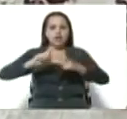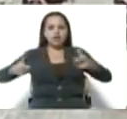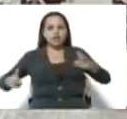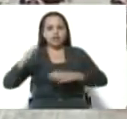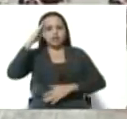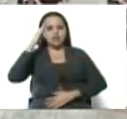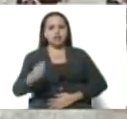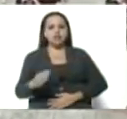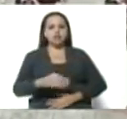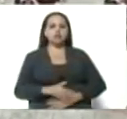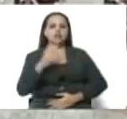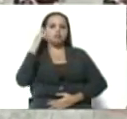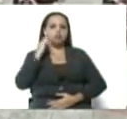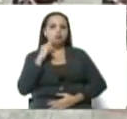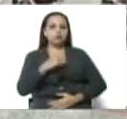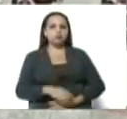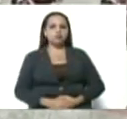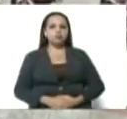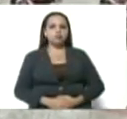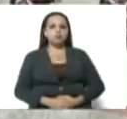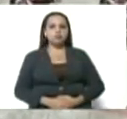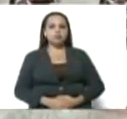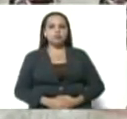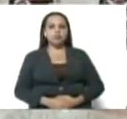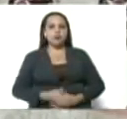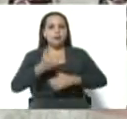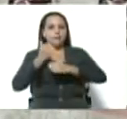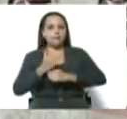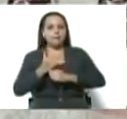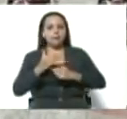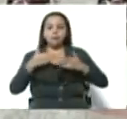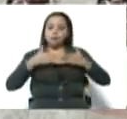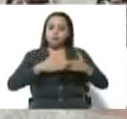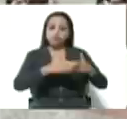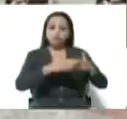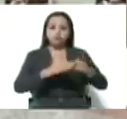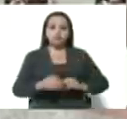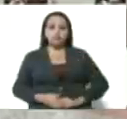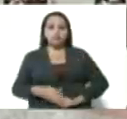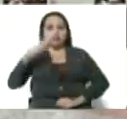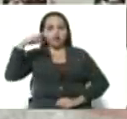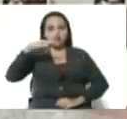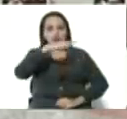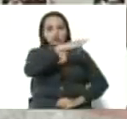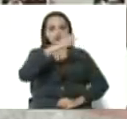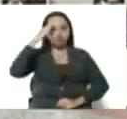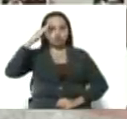ejército bolivariano armada bolivariana y aviación militar bolivariana